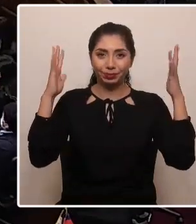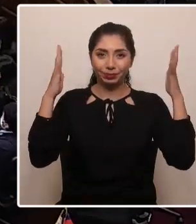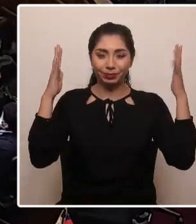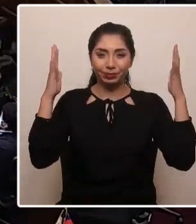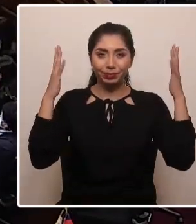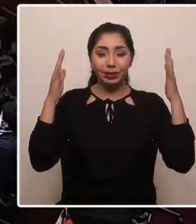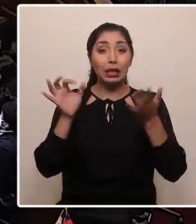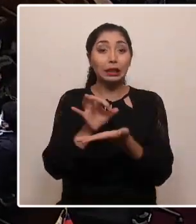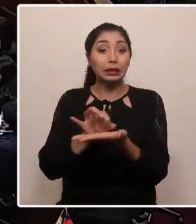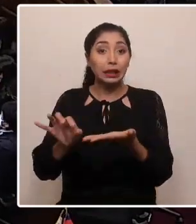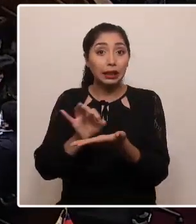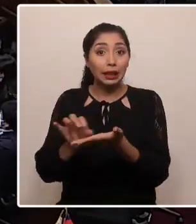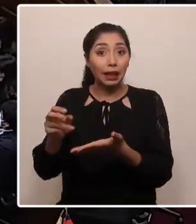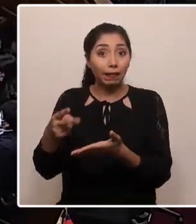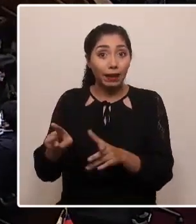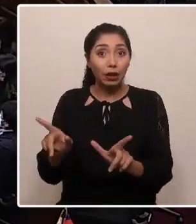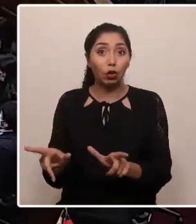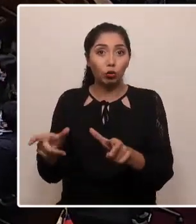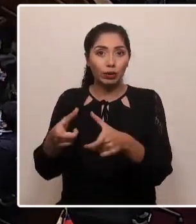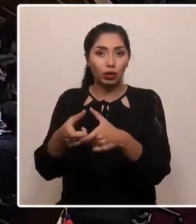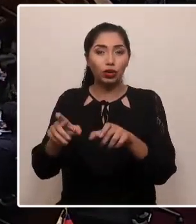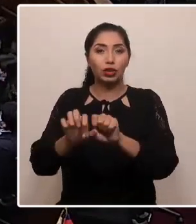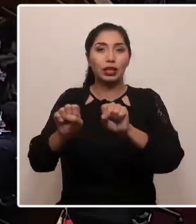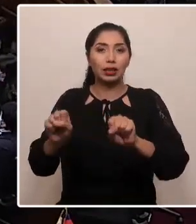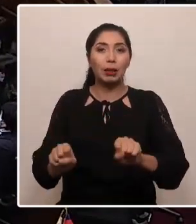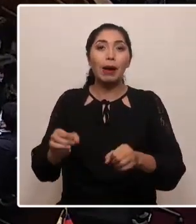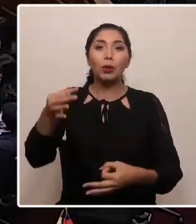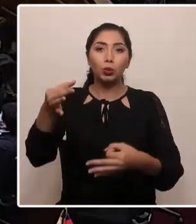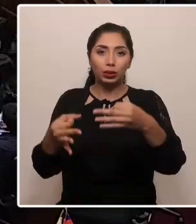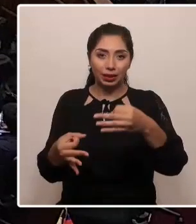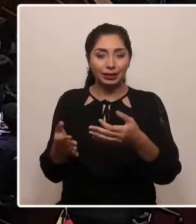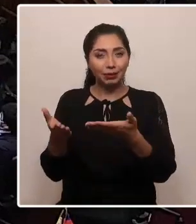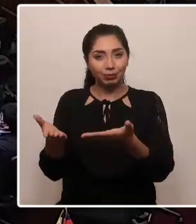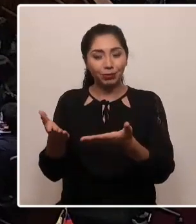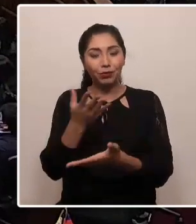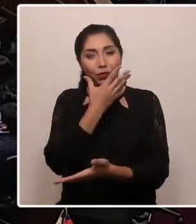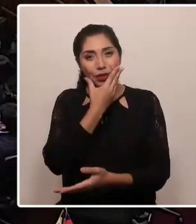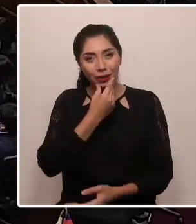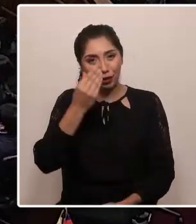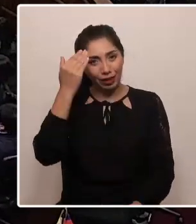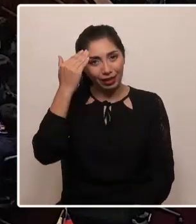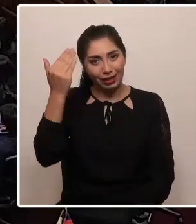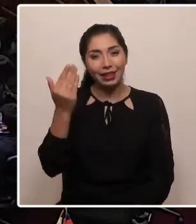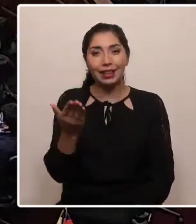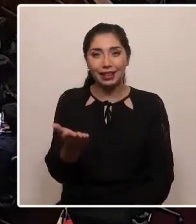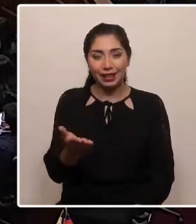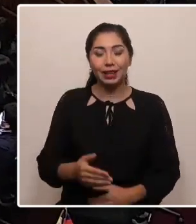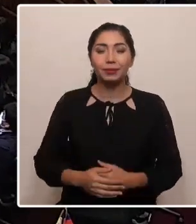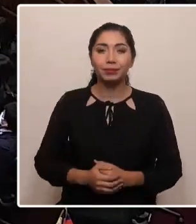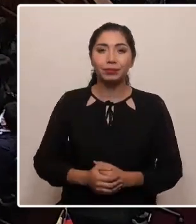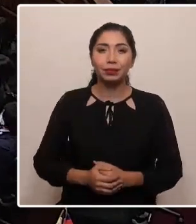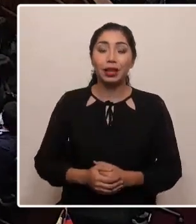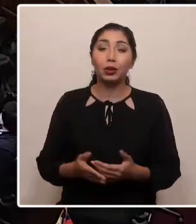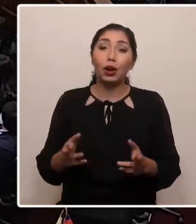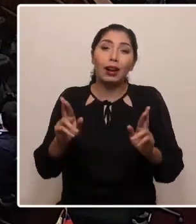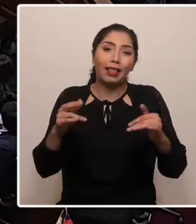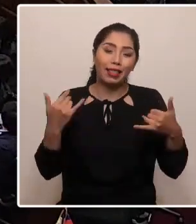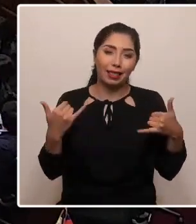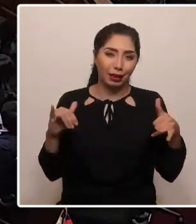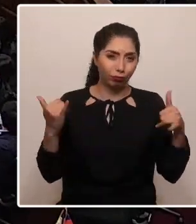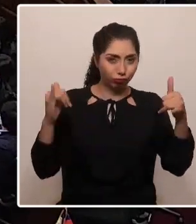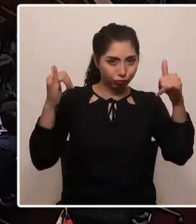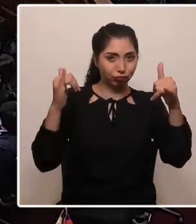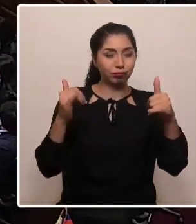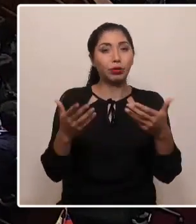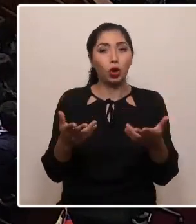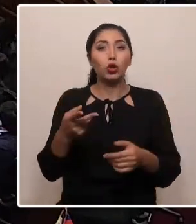Secretaria de la Comisión de Sistema de Justicia, le deseamos un lindo día y que lo pase muy, muy bien junto a sus